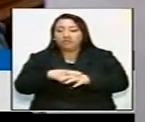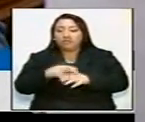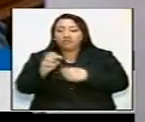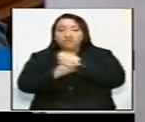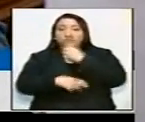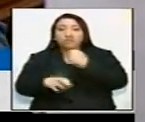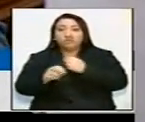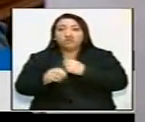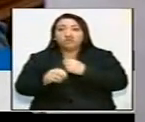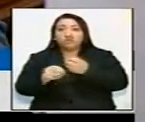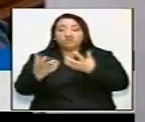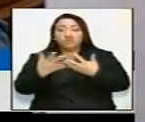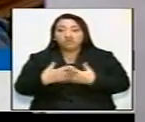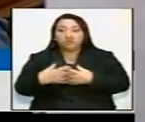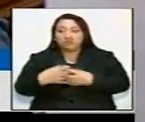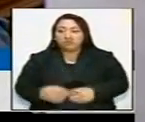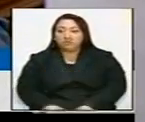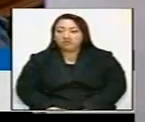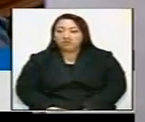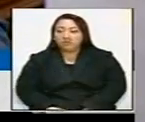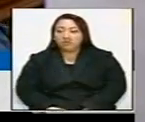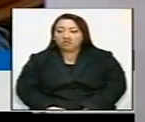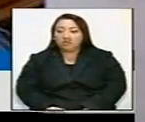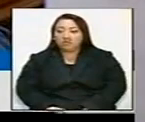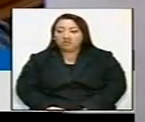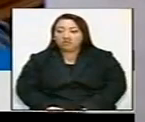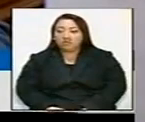América Latina, entre el